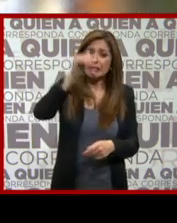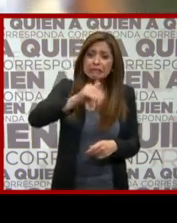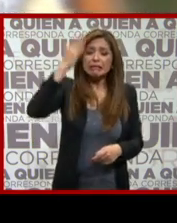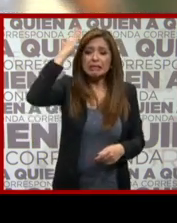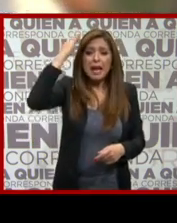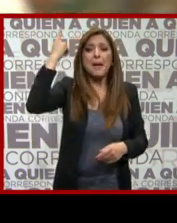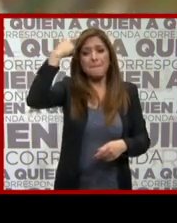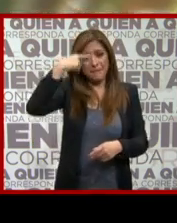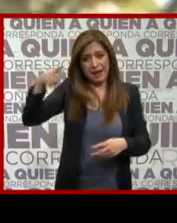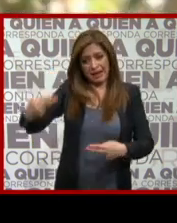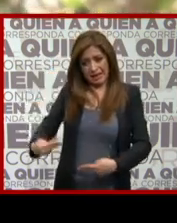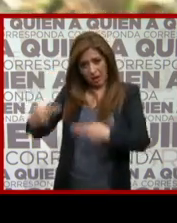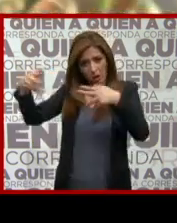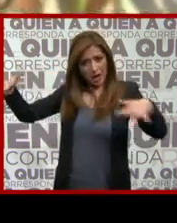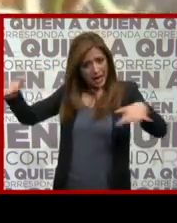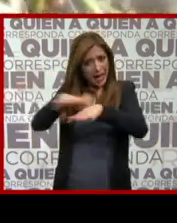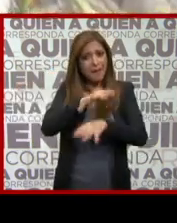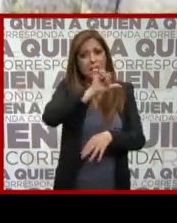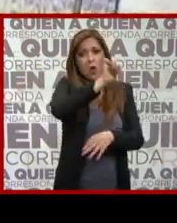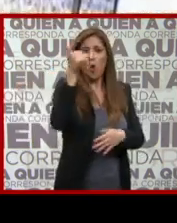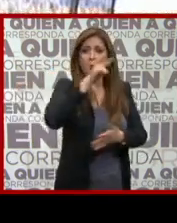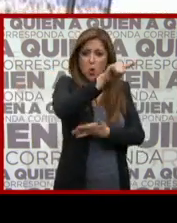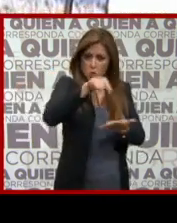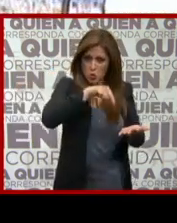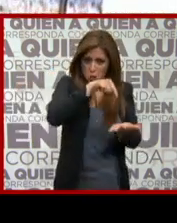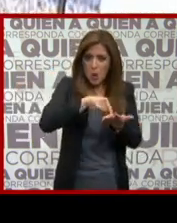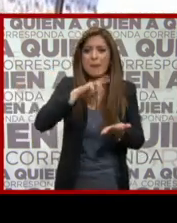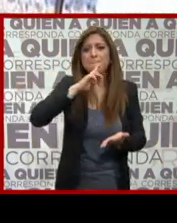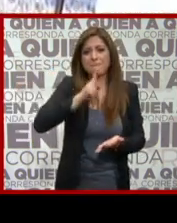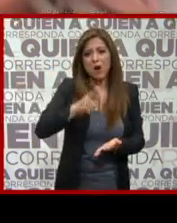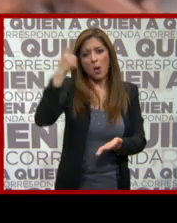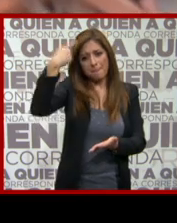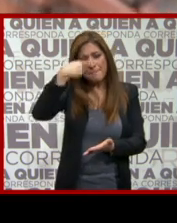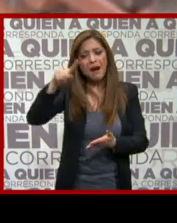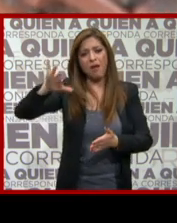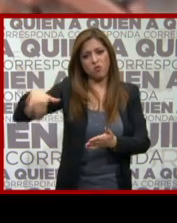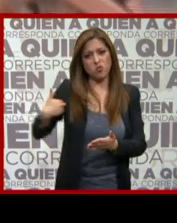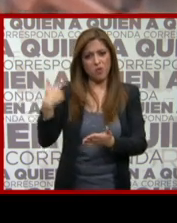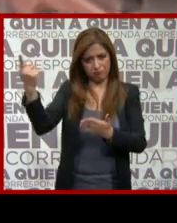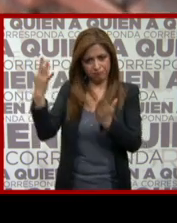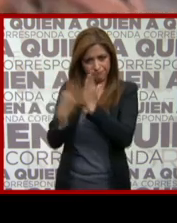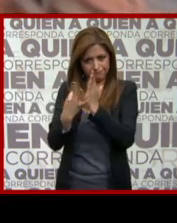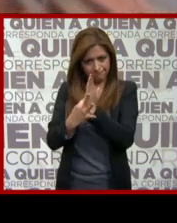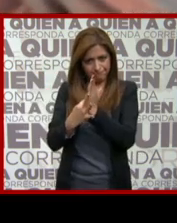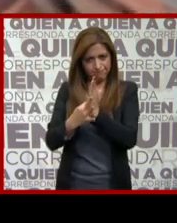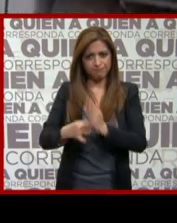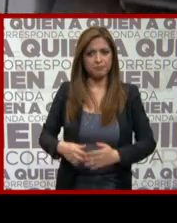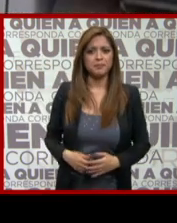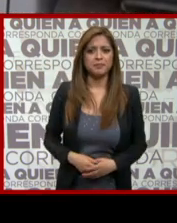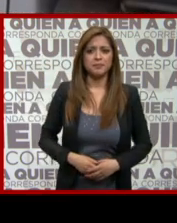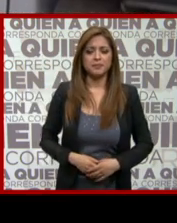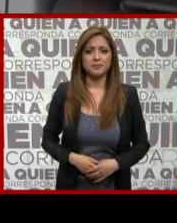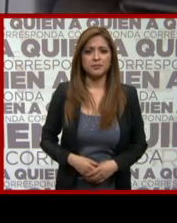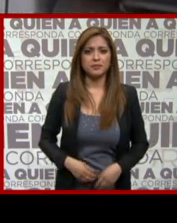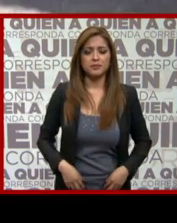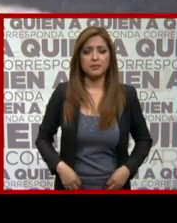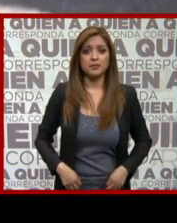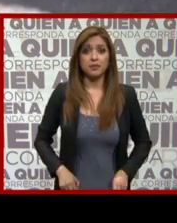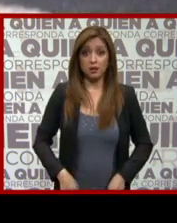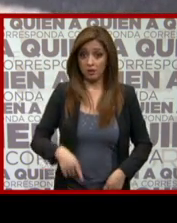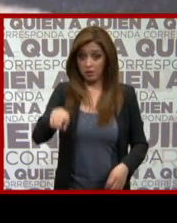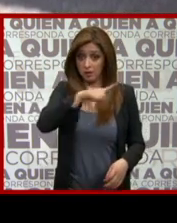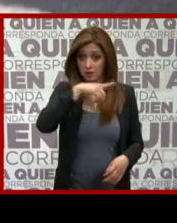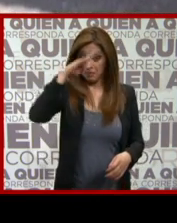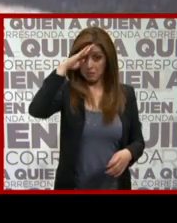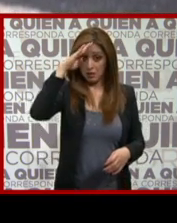para que el negocio sea removido a un lugar que cuente con las condiciones necesarias. Pues que levanten las bardas. Si levantan las bardas, no creo